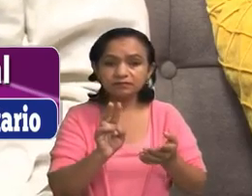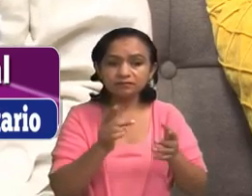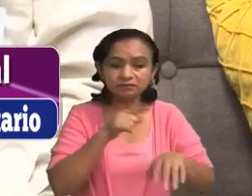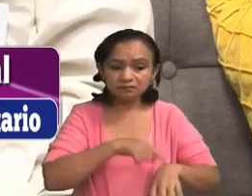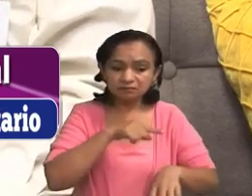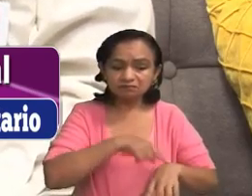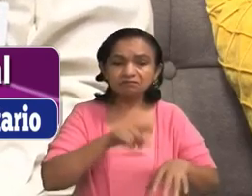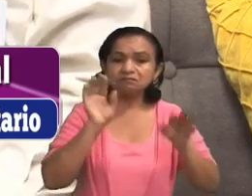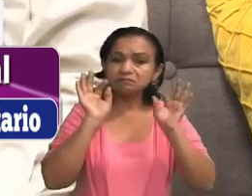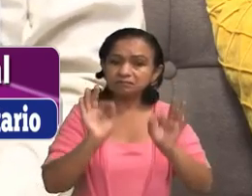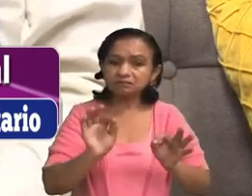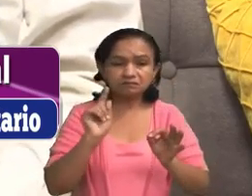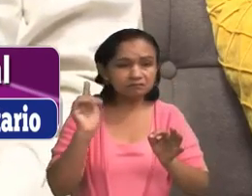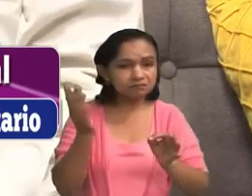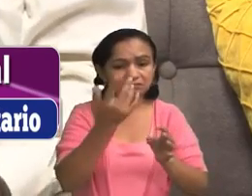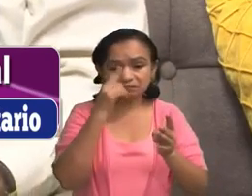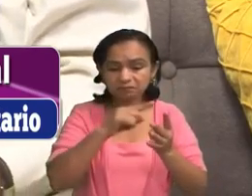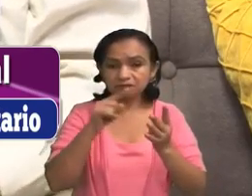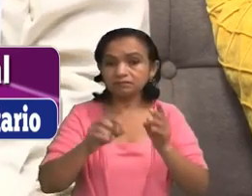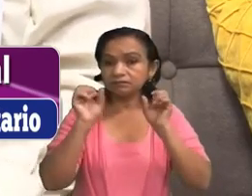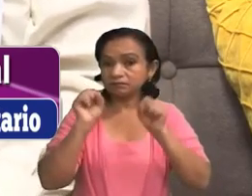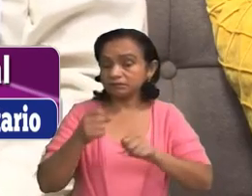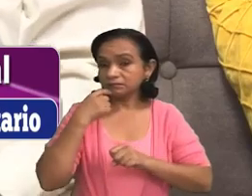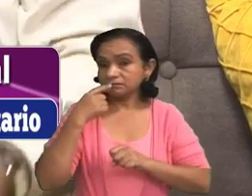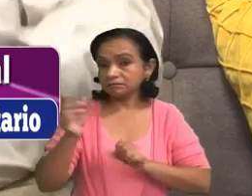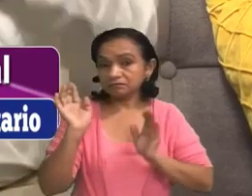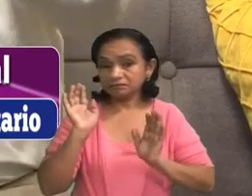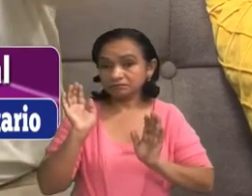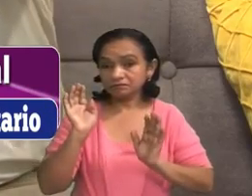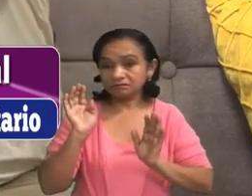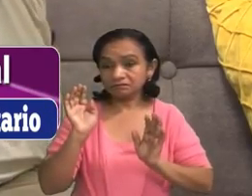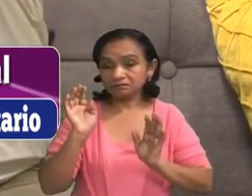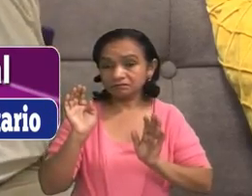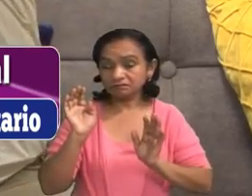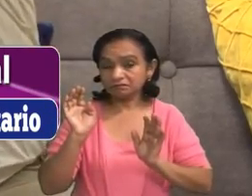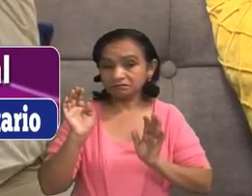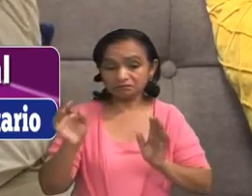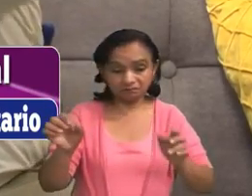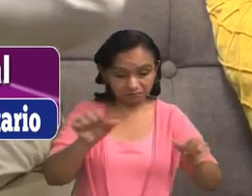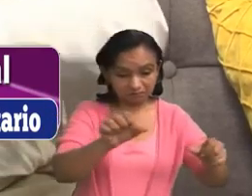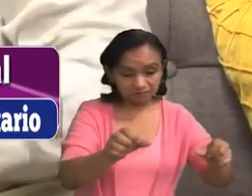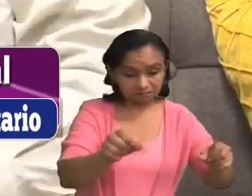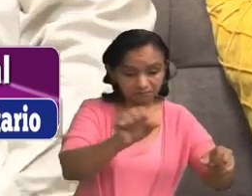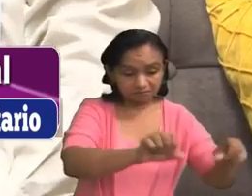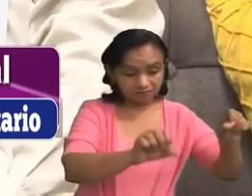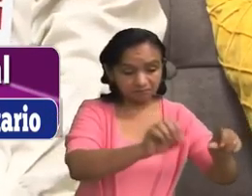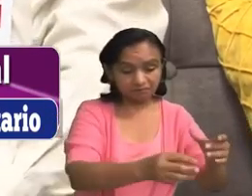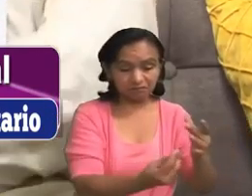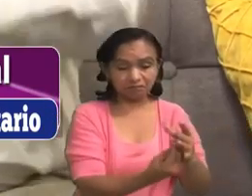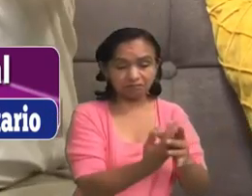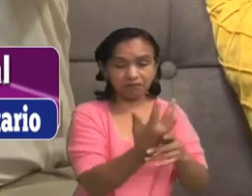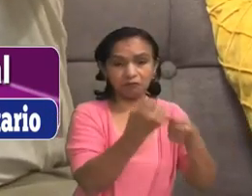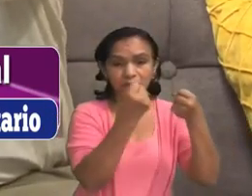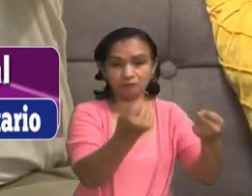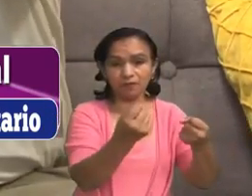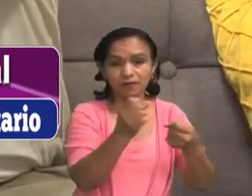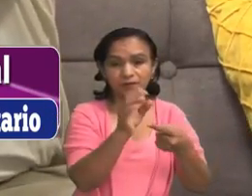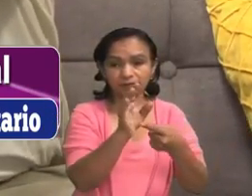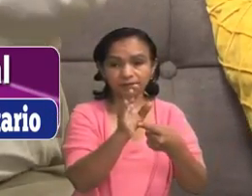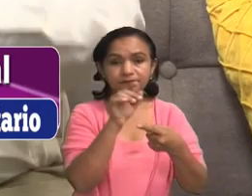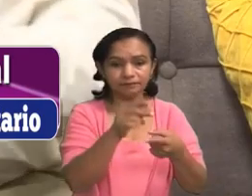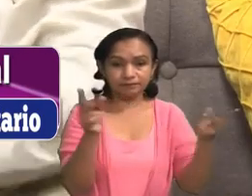tiempo, porque cualquiera puede decir, sí, este es un biofertilizante, okay, sí. y cuando decimos bio es